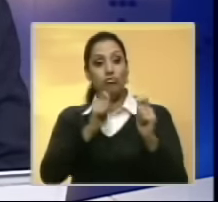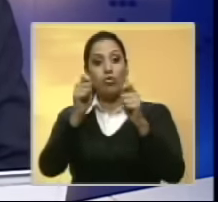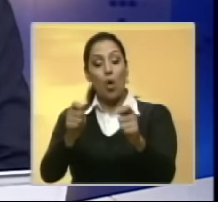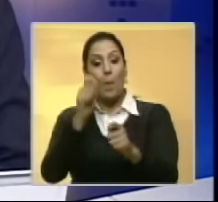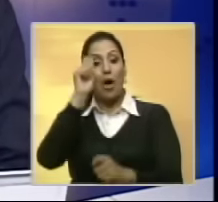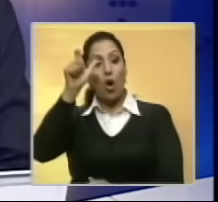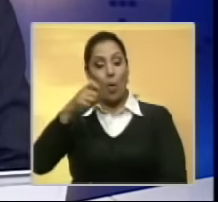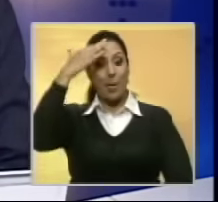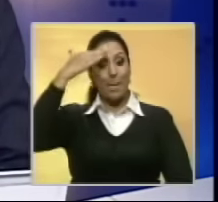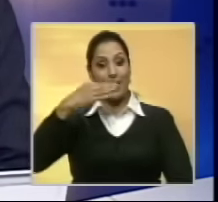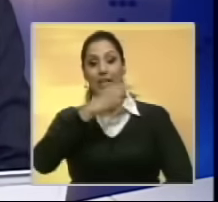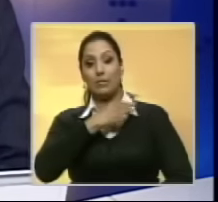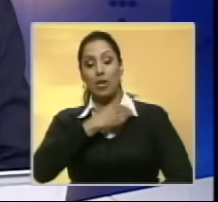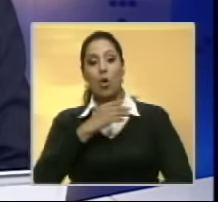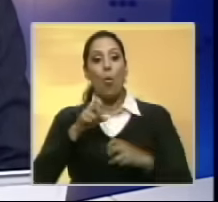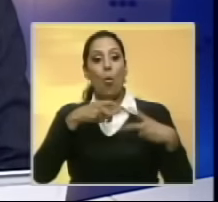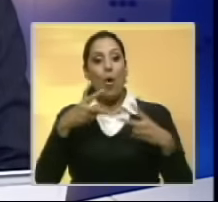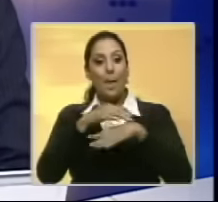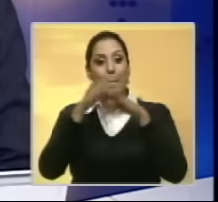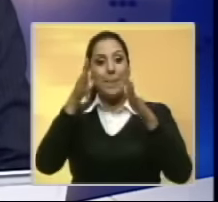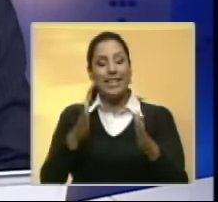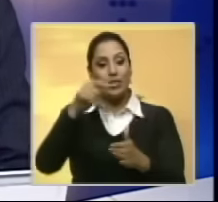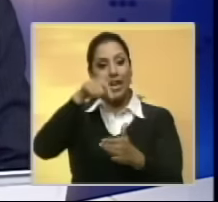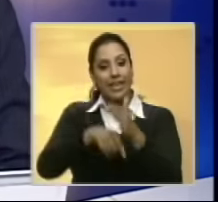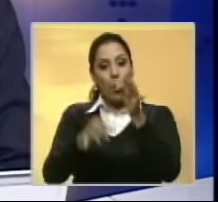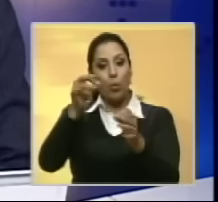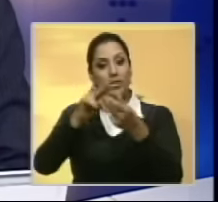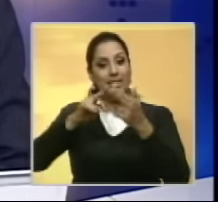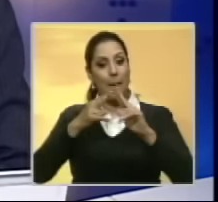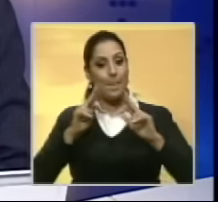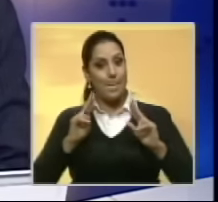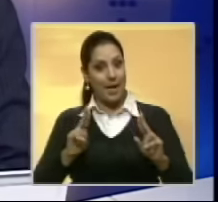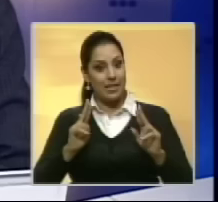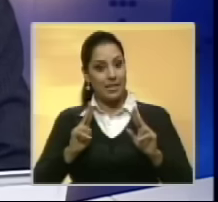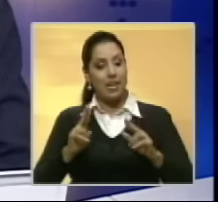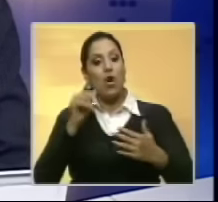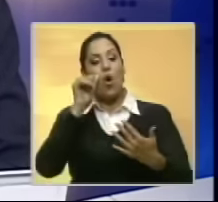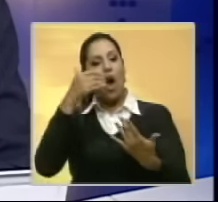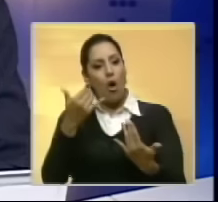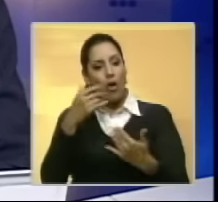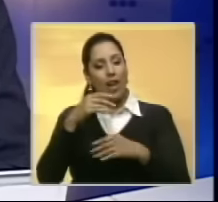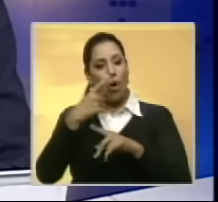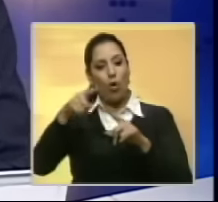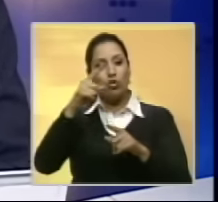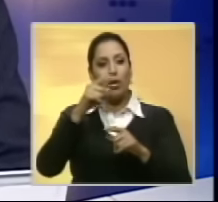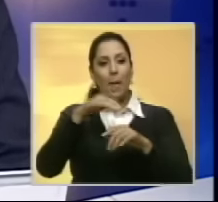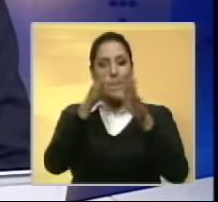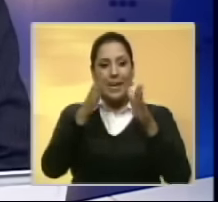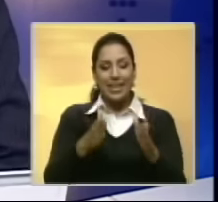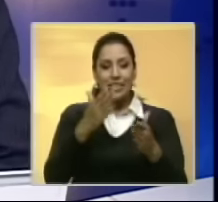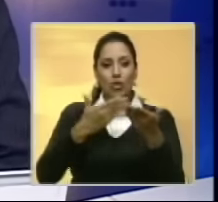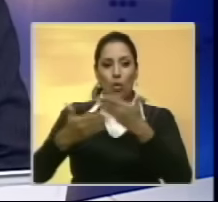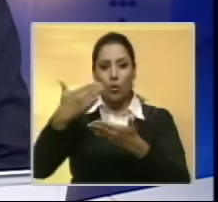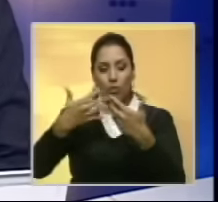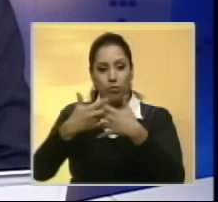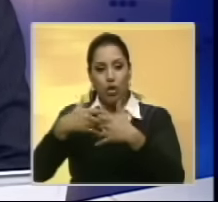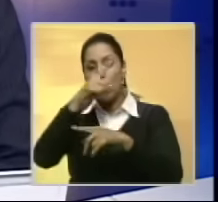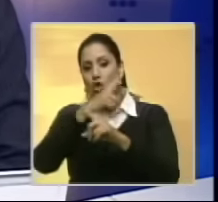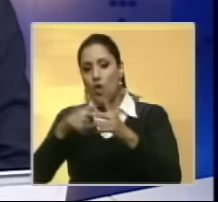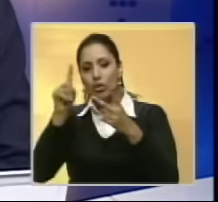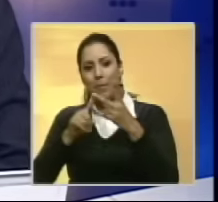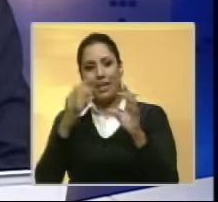martes a Néstor Reverol como ministro de Interior, Justicia y Paz, Carlos Farías, ministro de Industria y Comercio, y Ricardo Molina en Obras